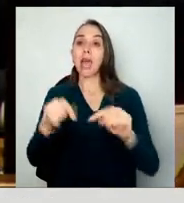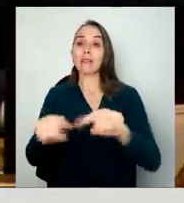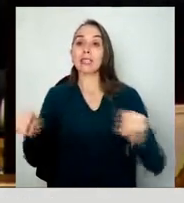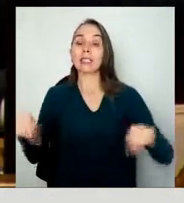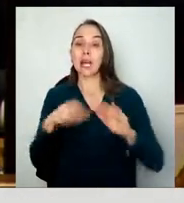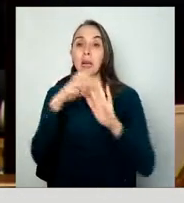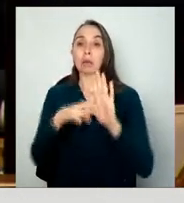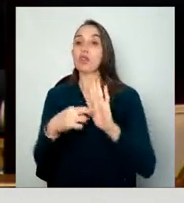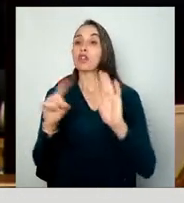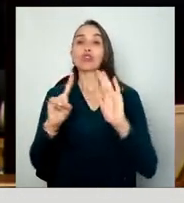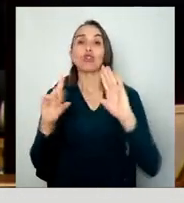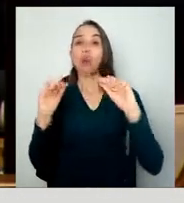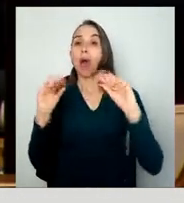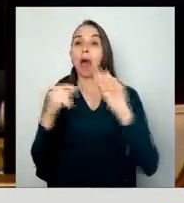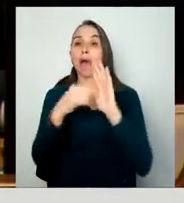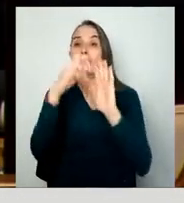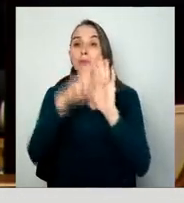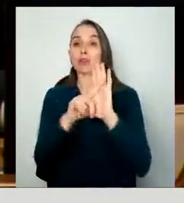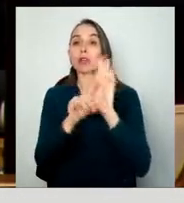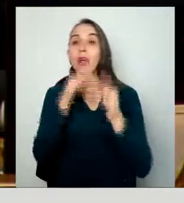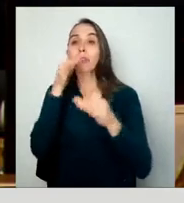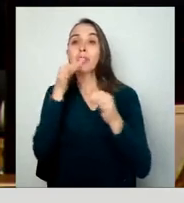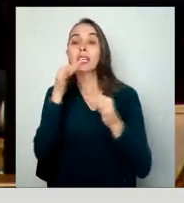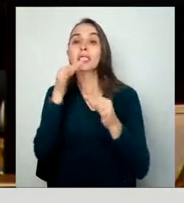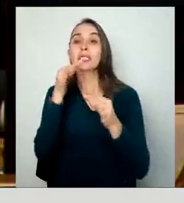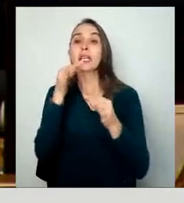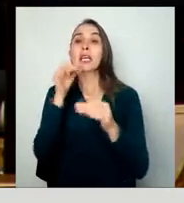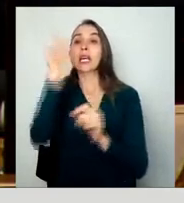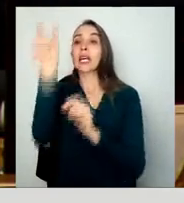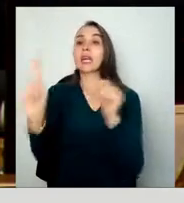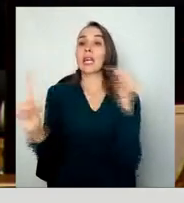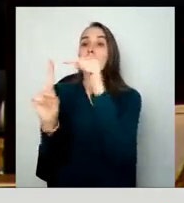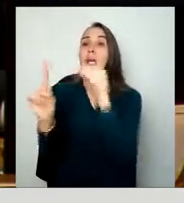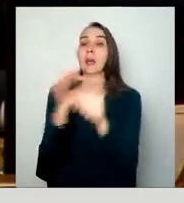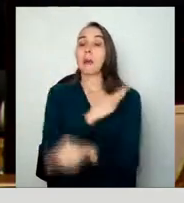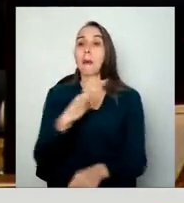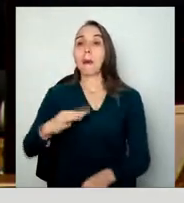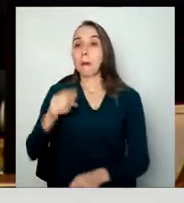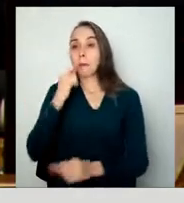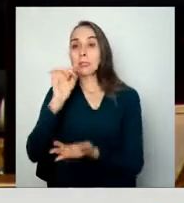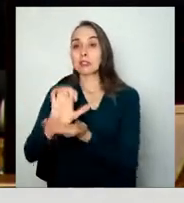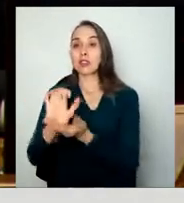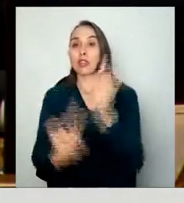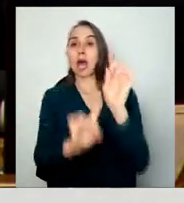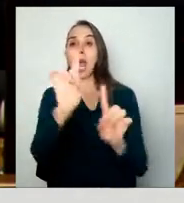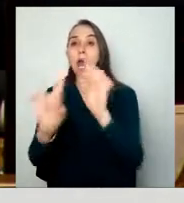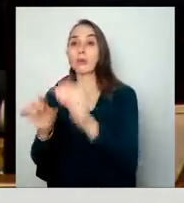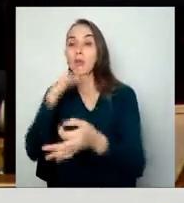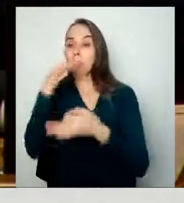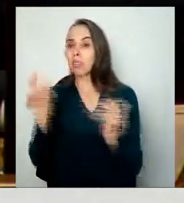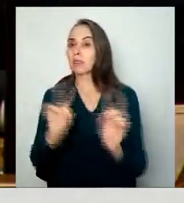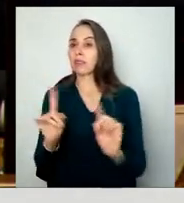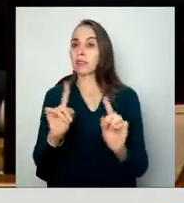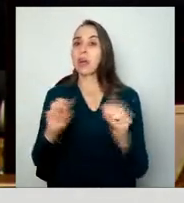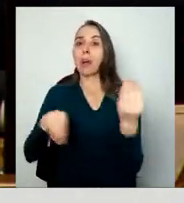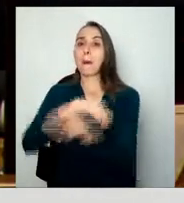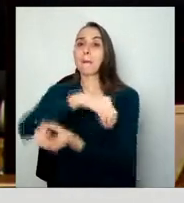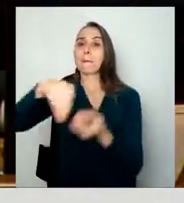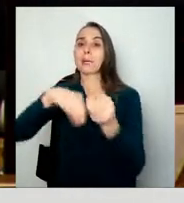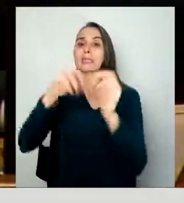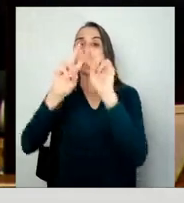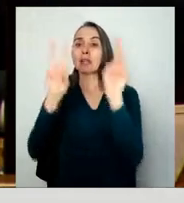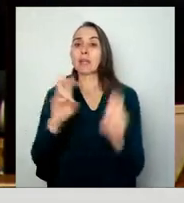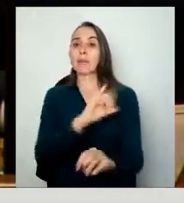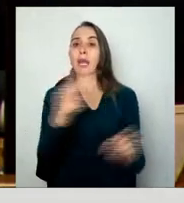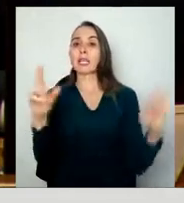trata tampoco de hacer alusiones mañosas a ministros de estado como han hecho algunos Me parece que mezclar los temas es irresponsable